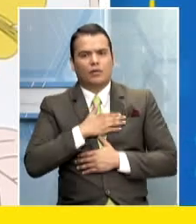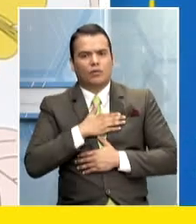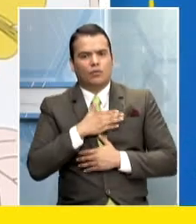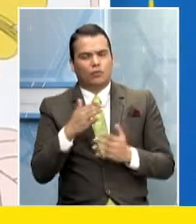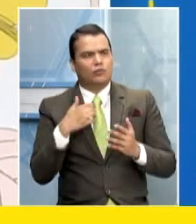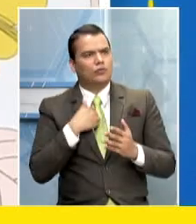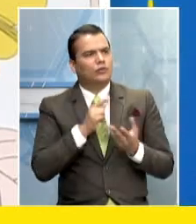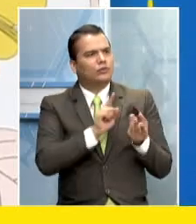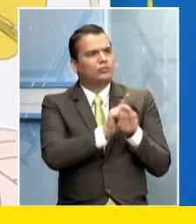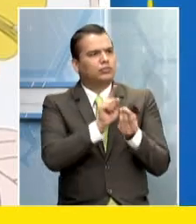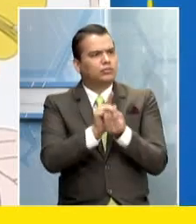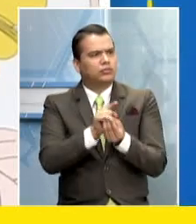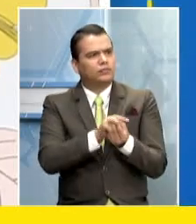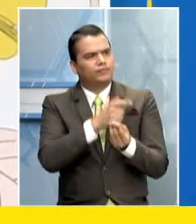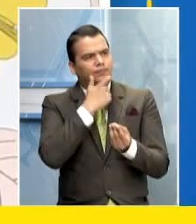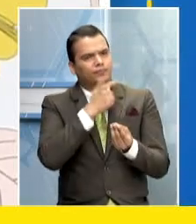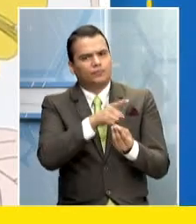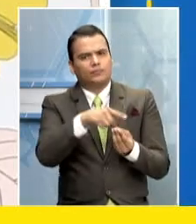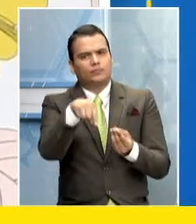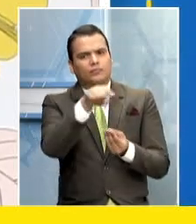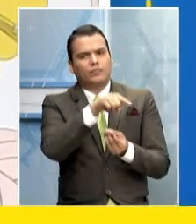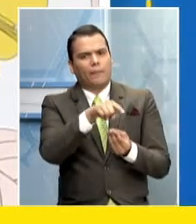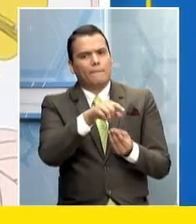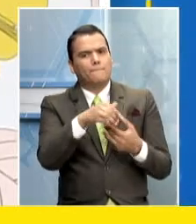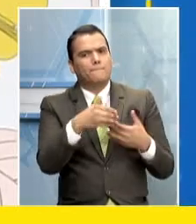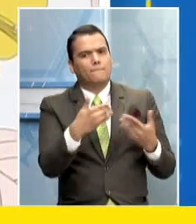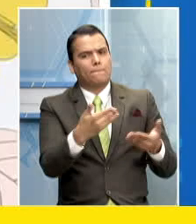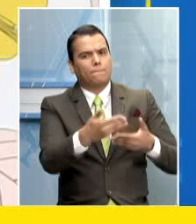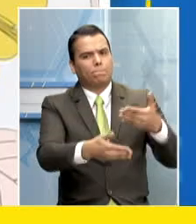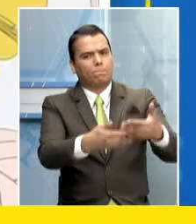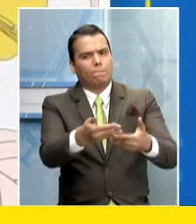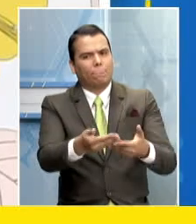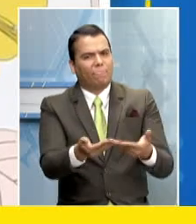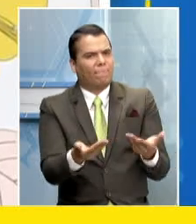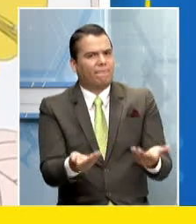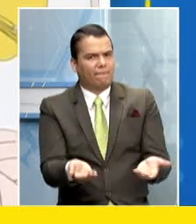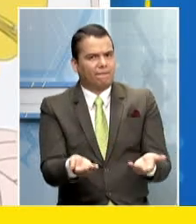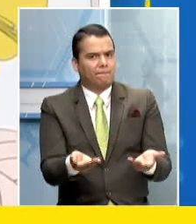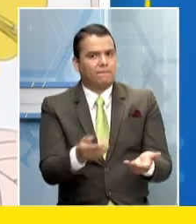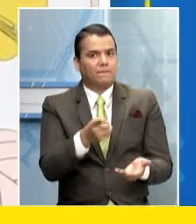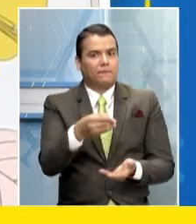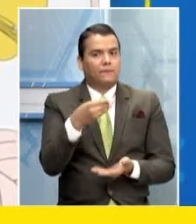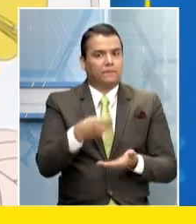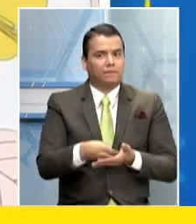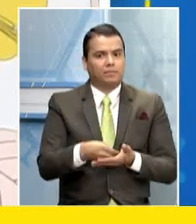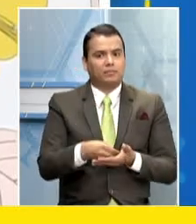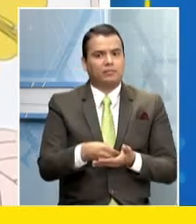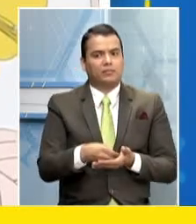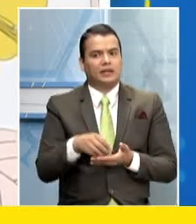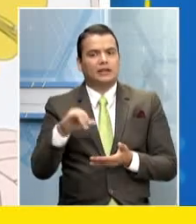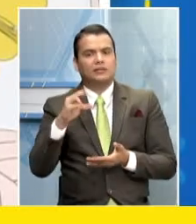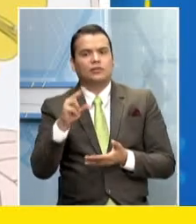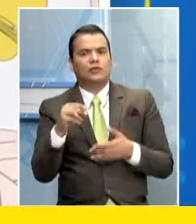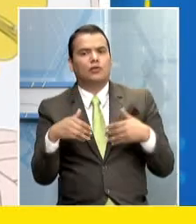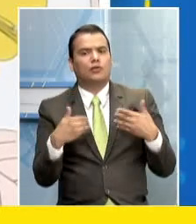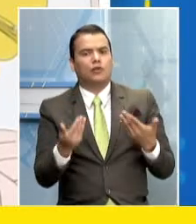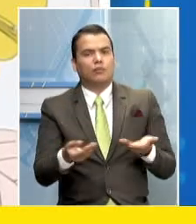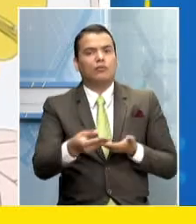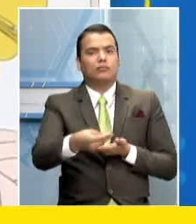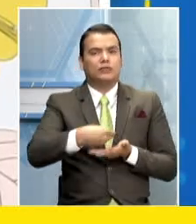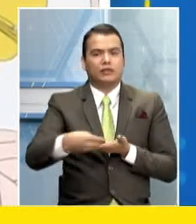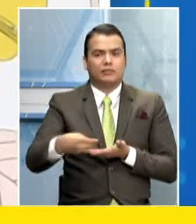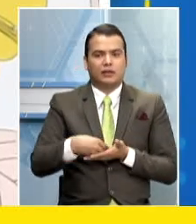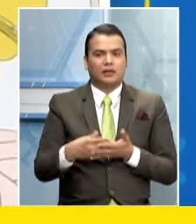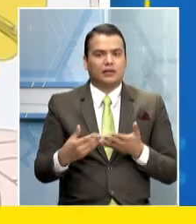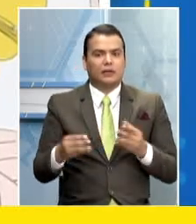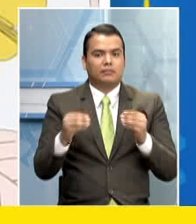conversar, para conocer qué es lo que está pasando, si se han dado cobros o no. Porque quiero decirles